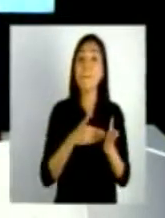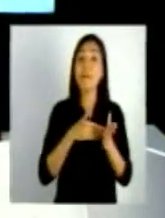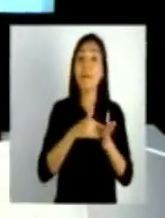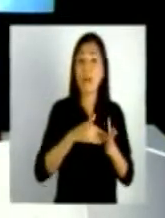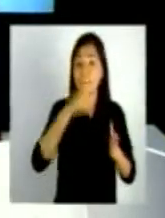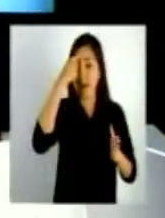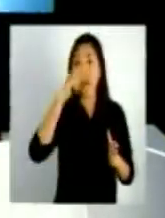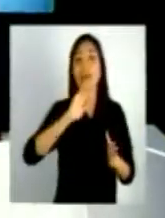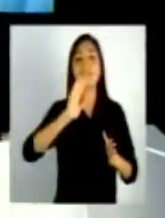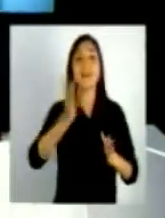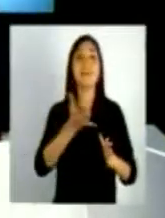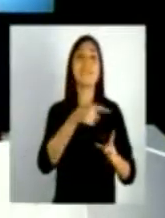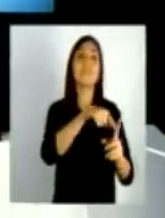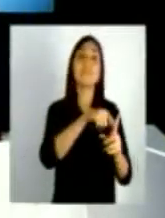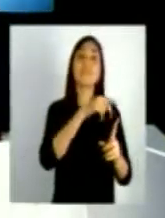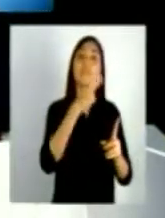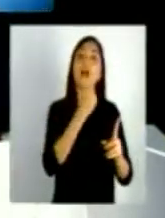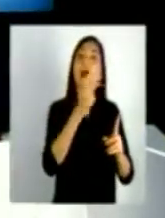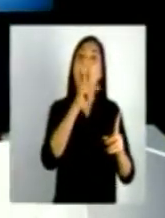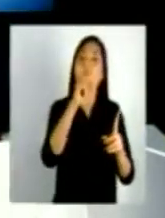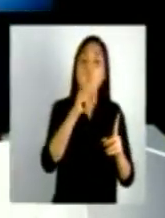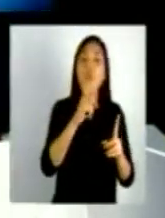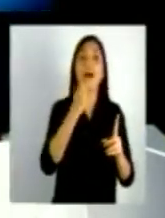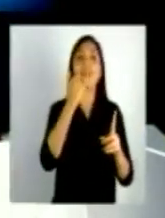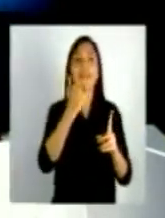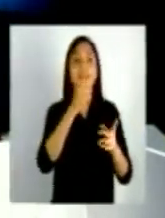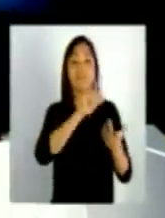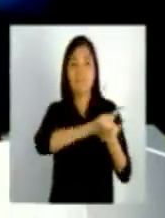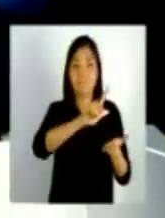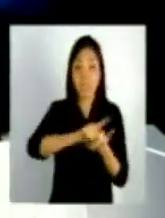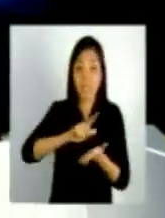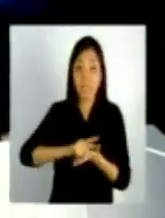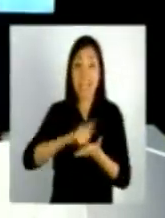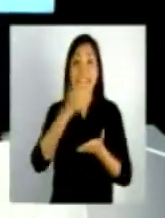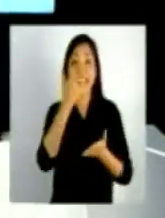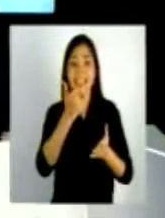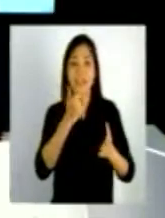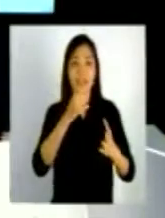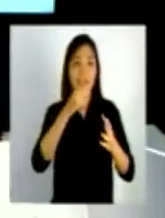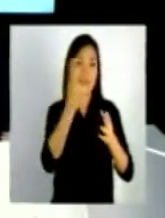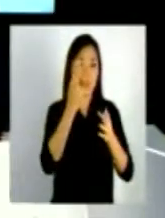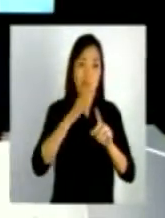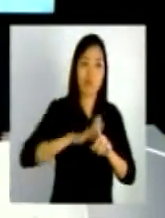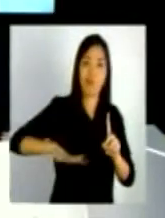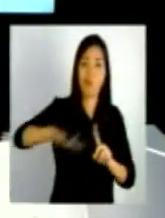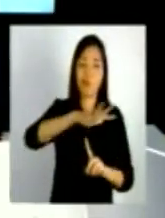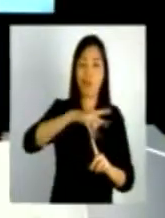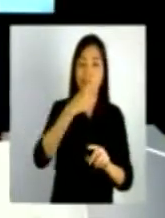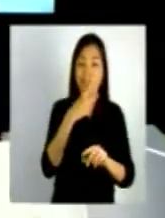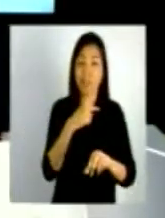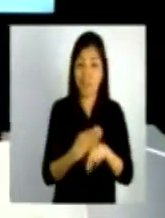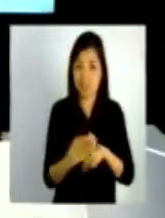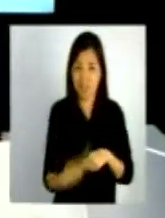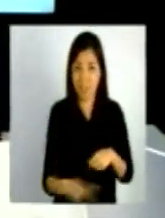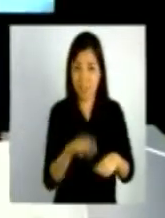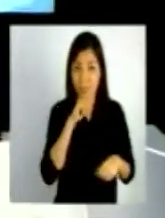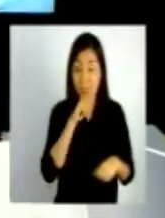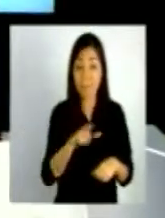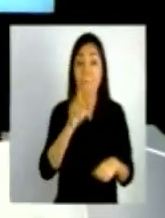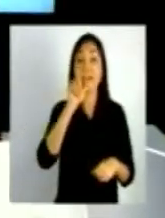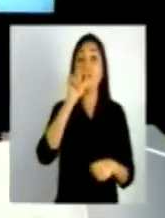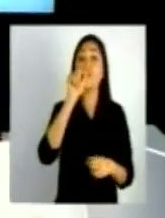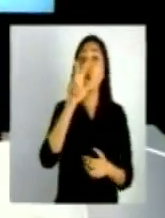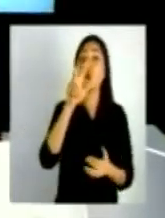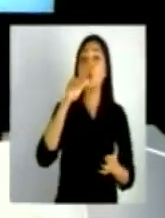para resolver el problema de abasto de agua, de saneamiento y de gestión integral del agua en Jalisco. Estamos hablando de 28,000 millones de